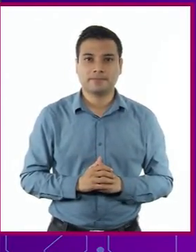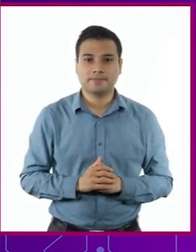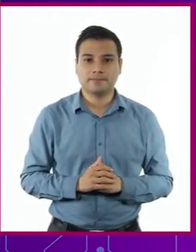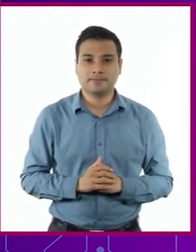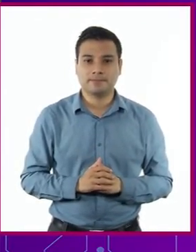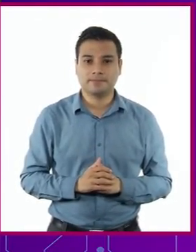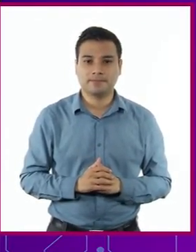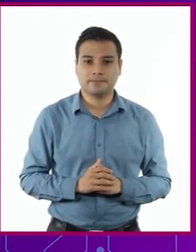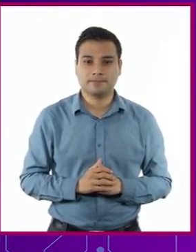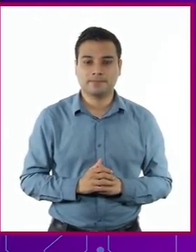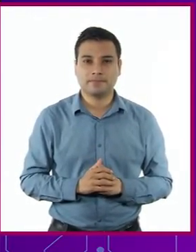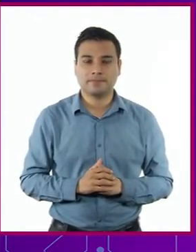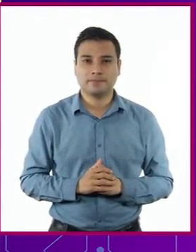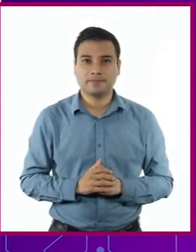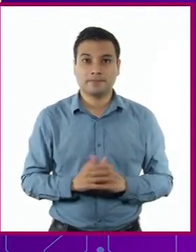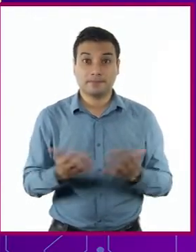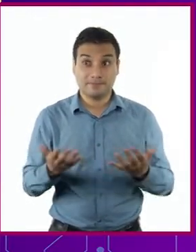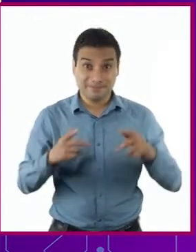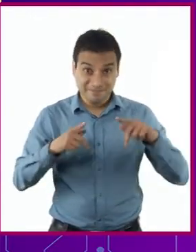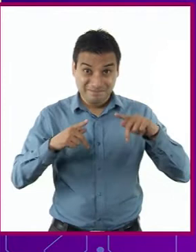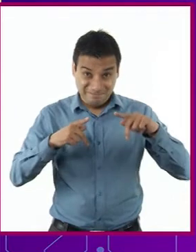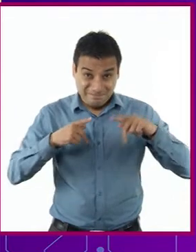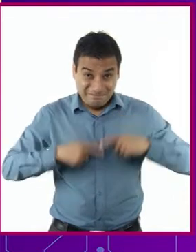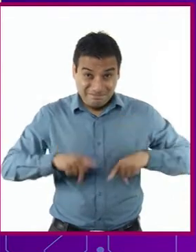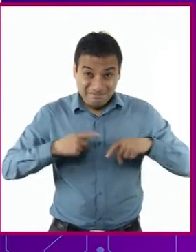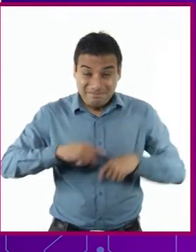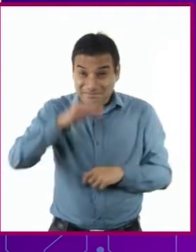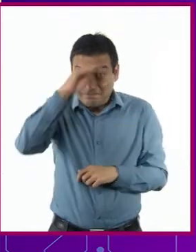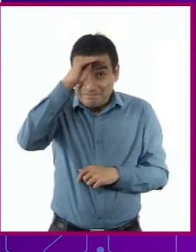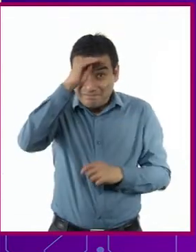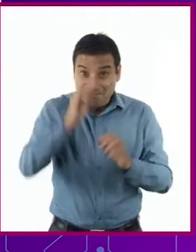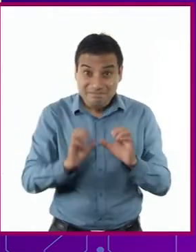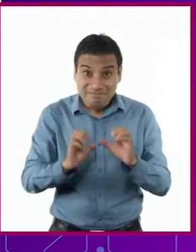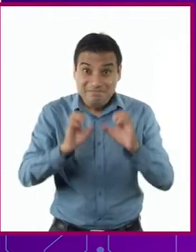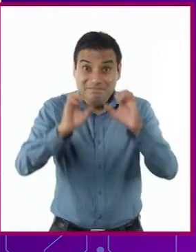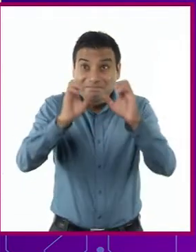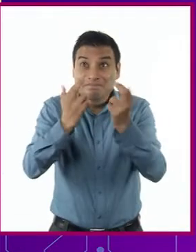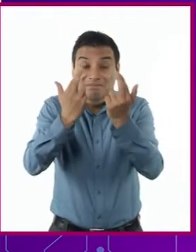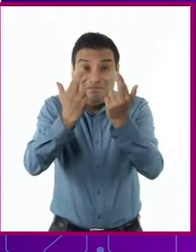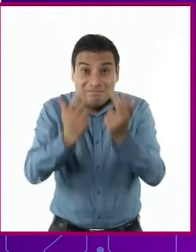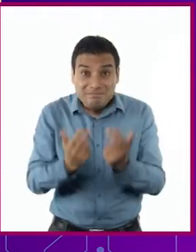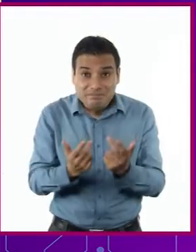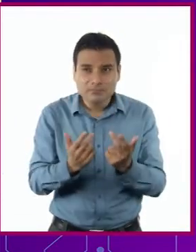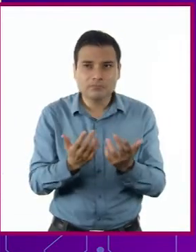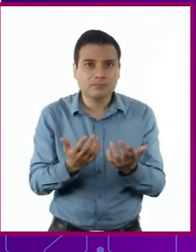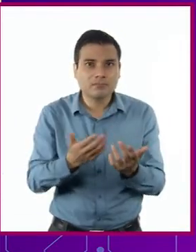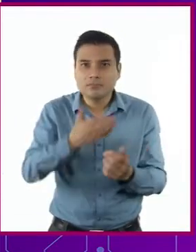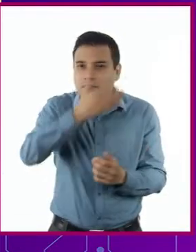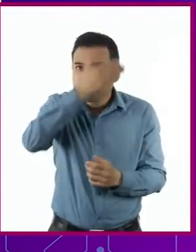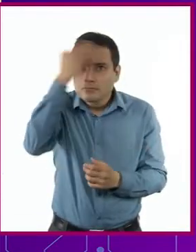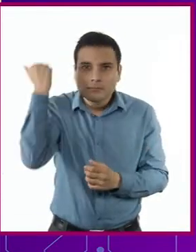Pues realmente nadie pensaba en que se fuera a caer o que se fuera a desmantelar.